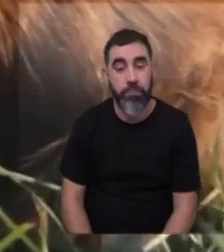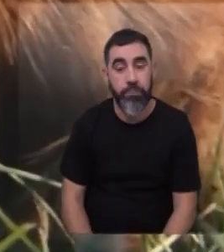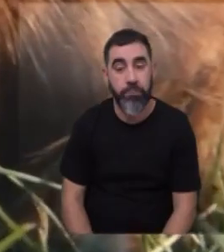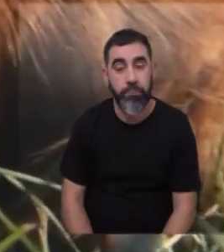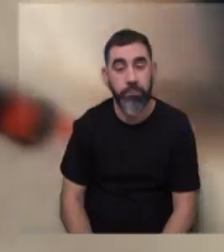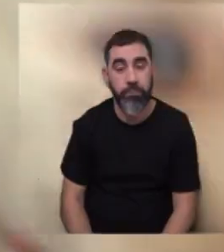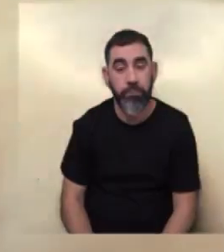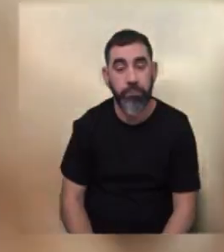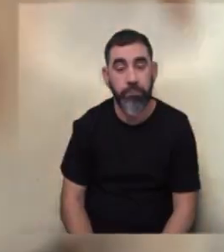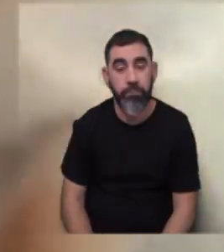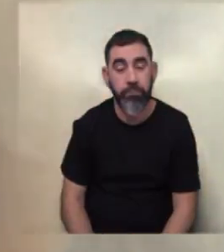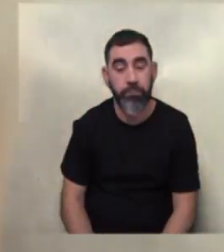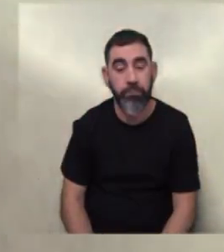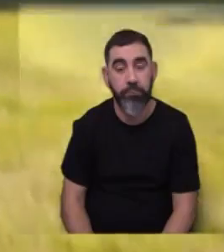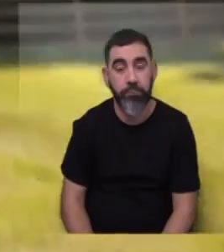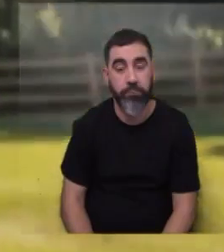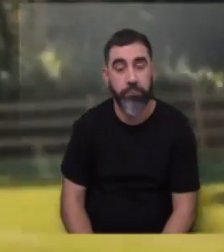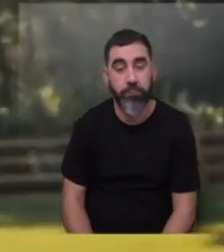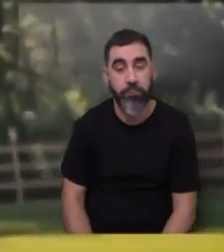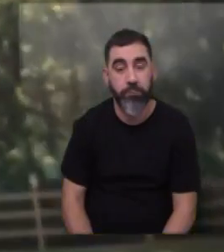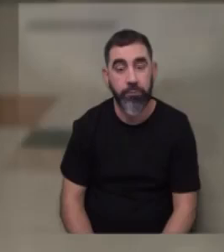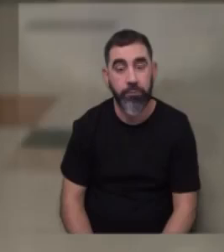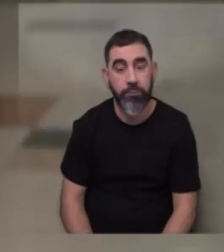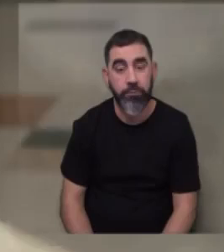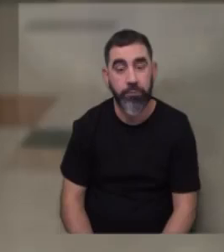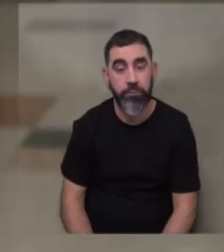Dogs have found their way into every corner of our lives.